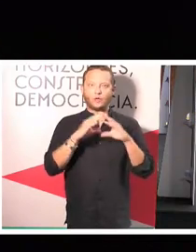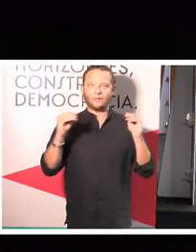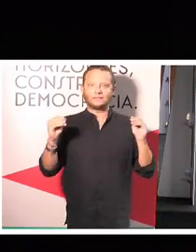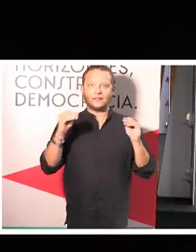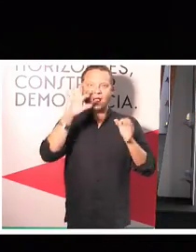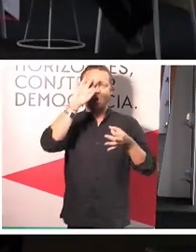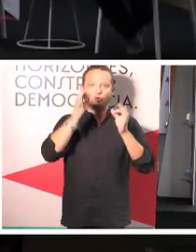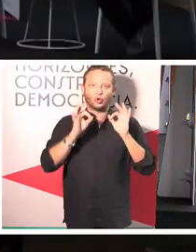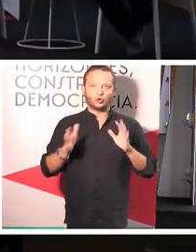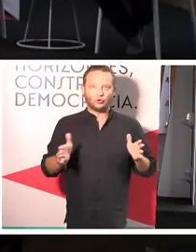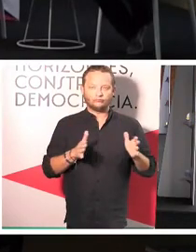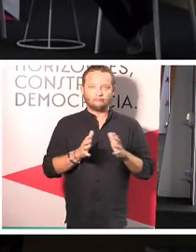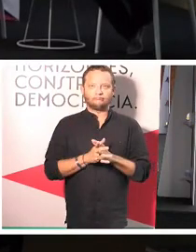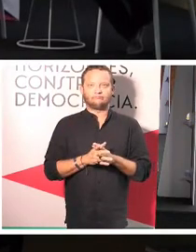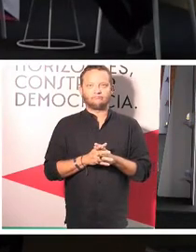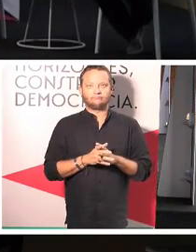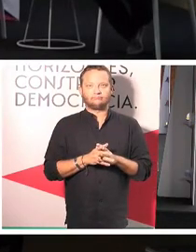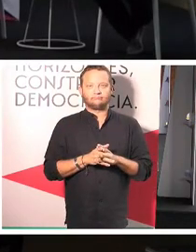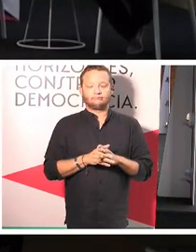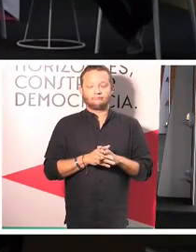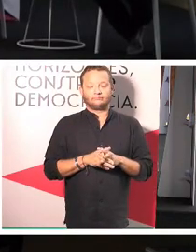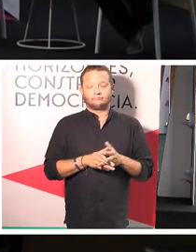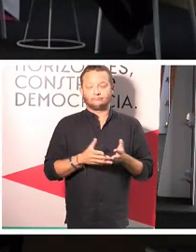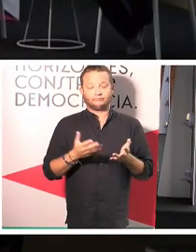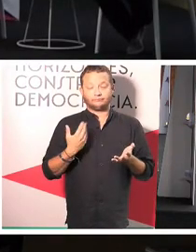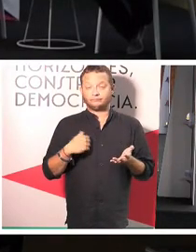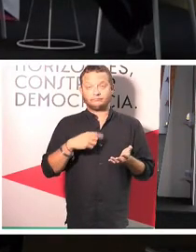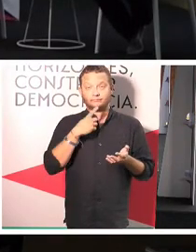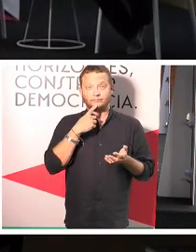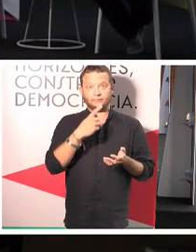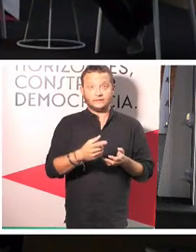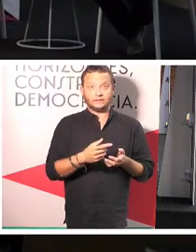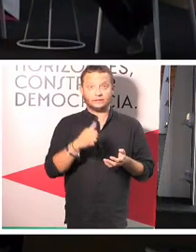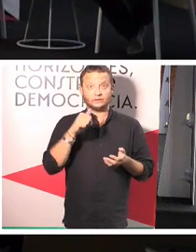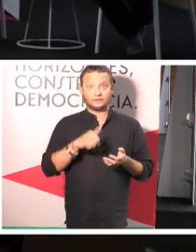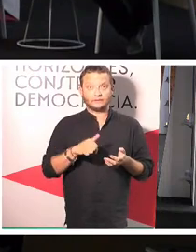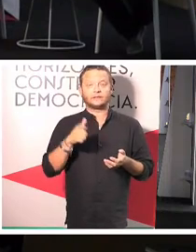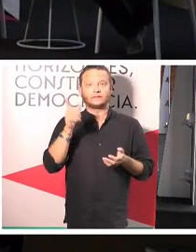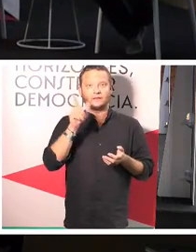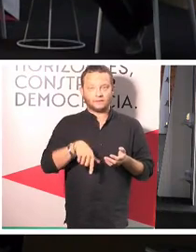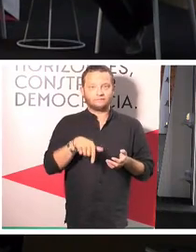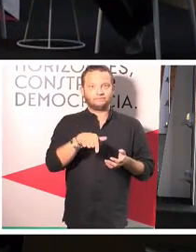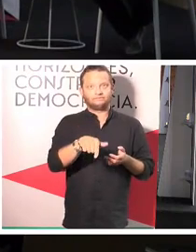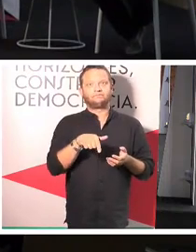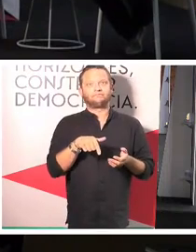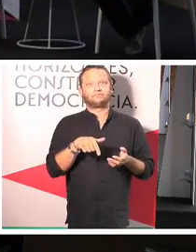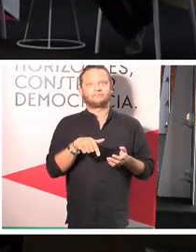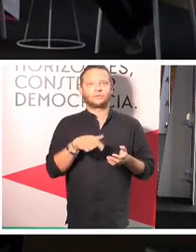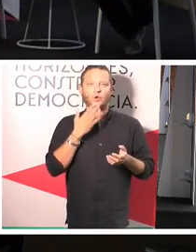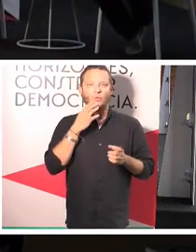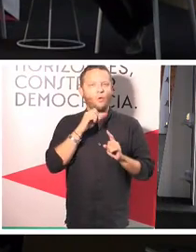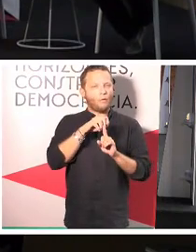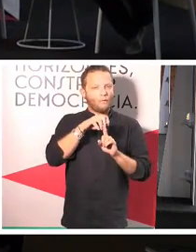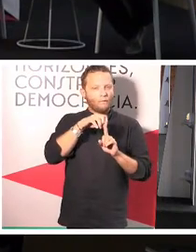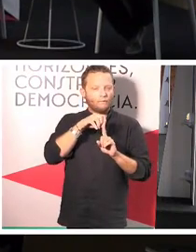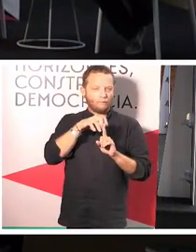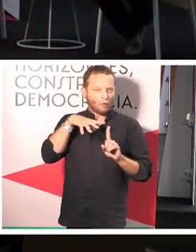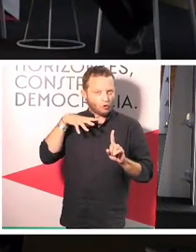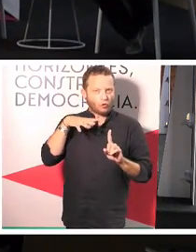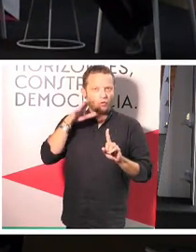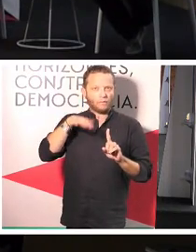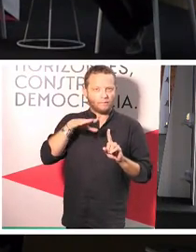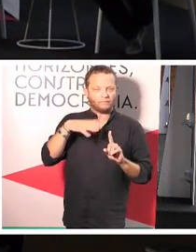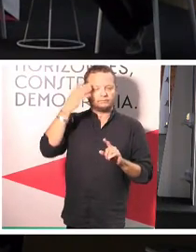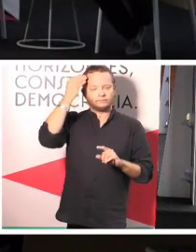otoño, que como se ha dicho ya, pues está llamado también a ser un foro y un foco importante